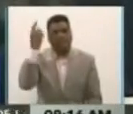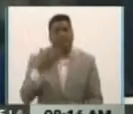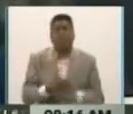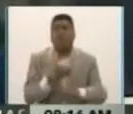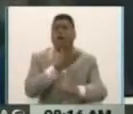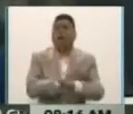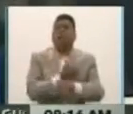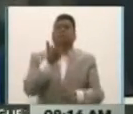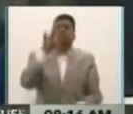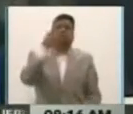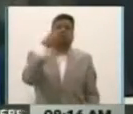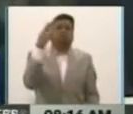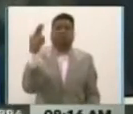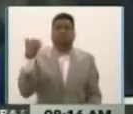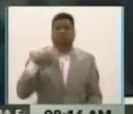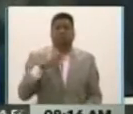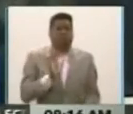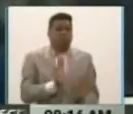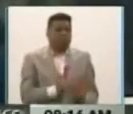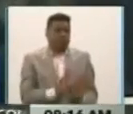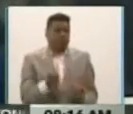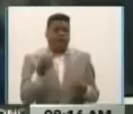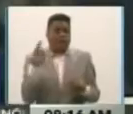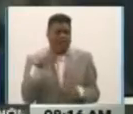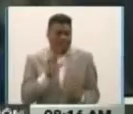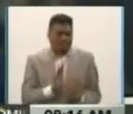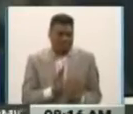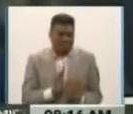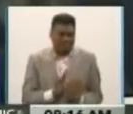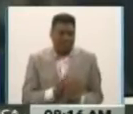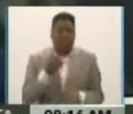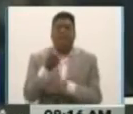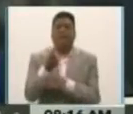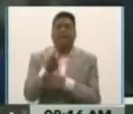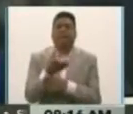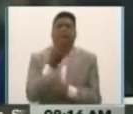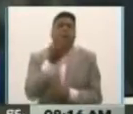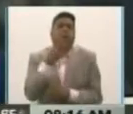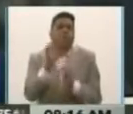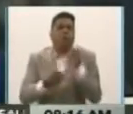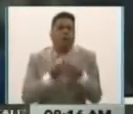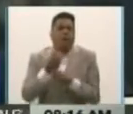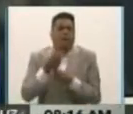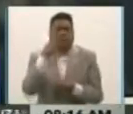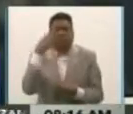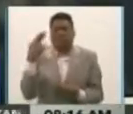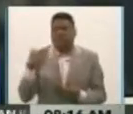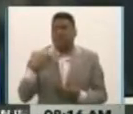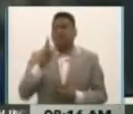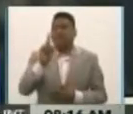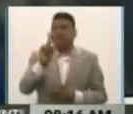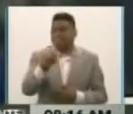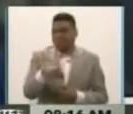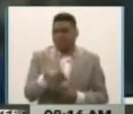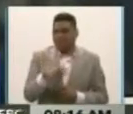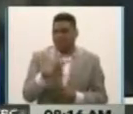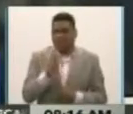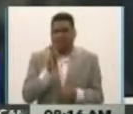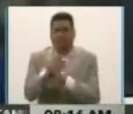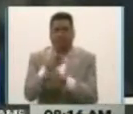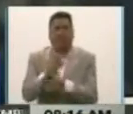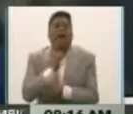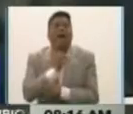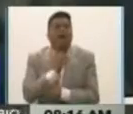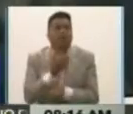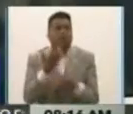era elitesco, pero no solamente el hecho de hacerlo, sino de acudir por los altos costos de las entradas, porque los teatros prácticamente